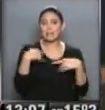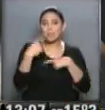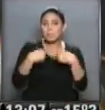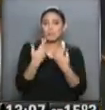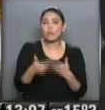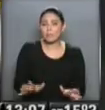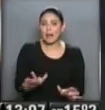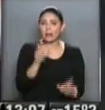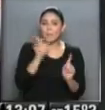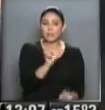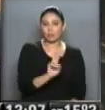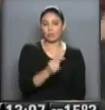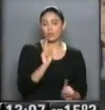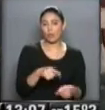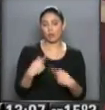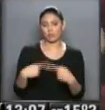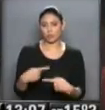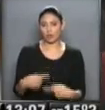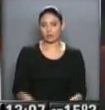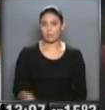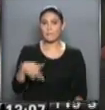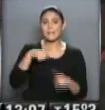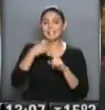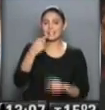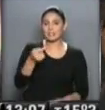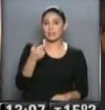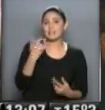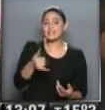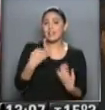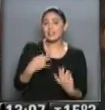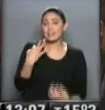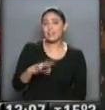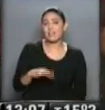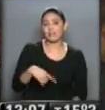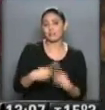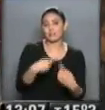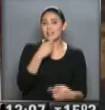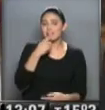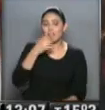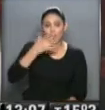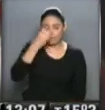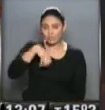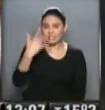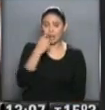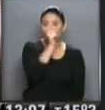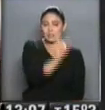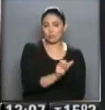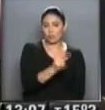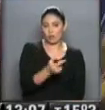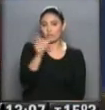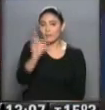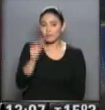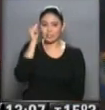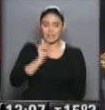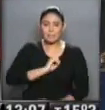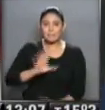de la muerte de un hincha. El show tiene que continuar. Evidentemente fue así. Se confirma un hincha muerto, un herido de gravedad. Se para